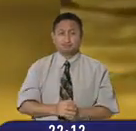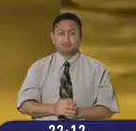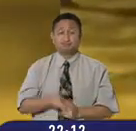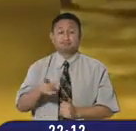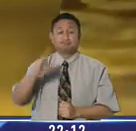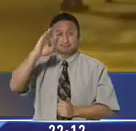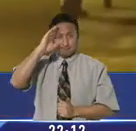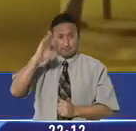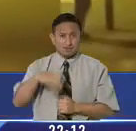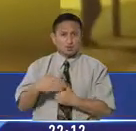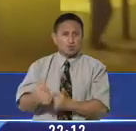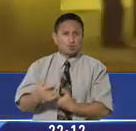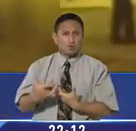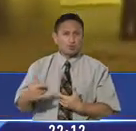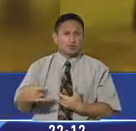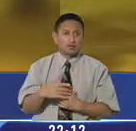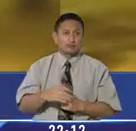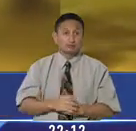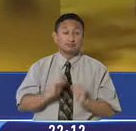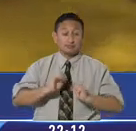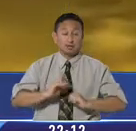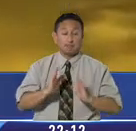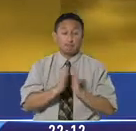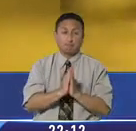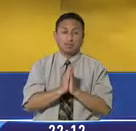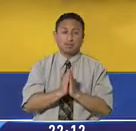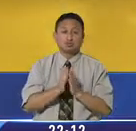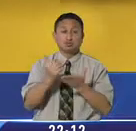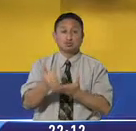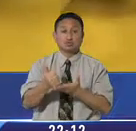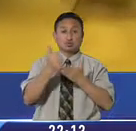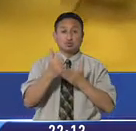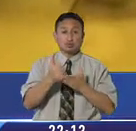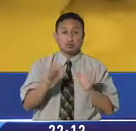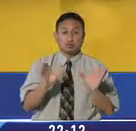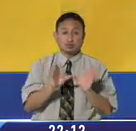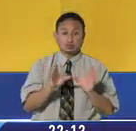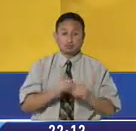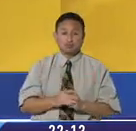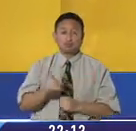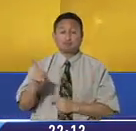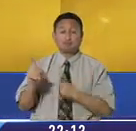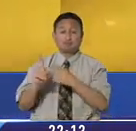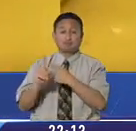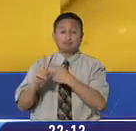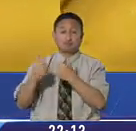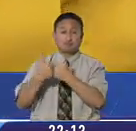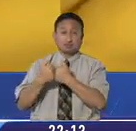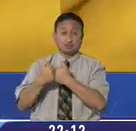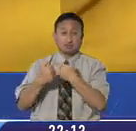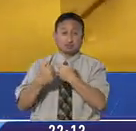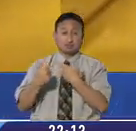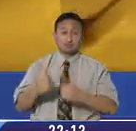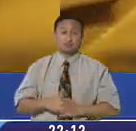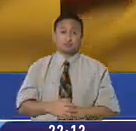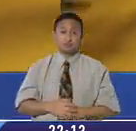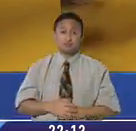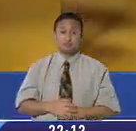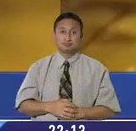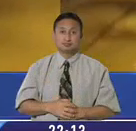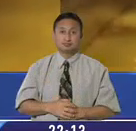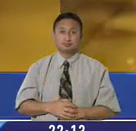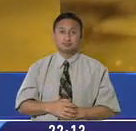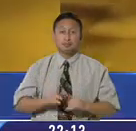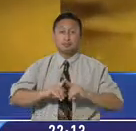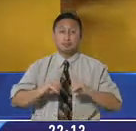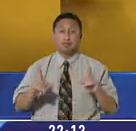informe policial, la víctima tenía una medida judicial de auxilio en contra de quien sería su victimario, o sea, su pareja sentimental, pero